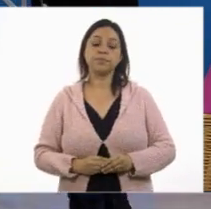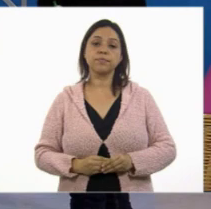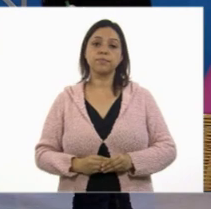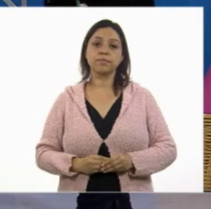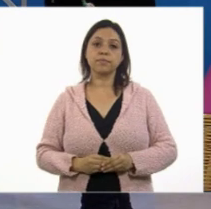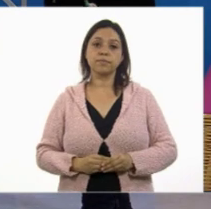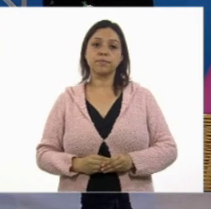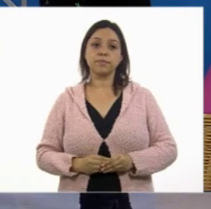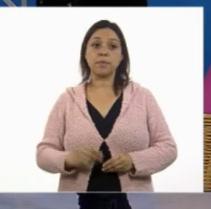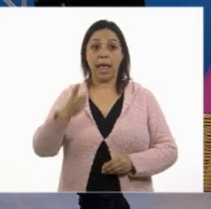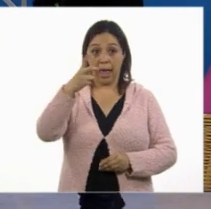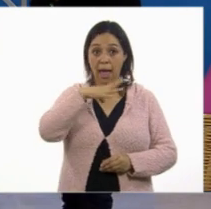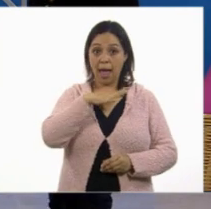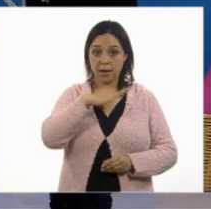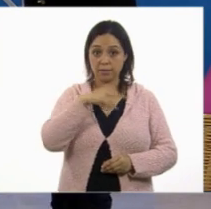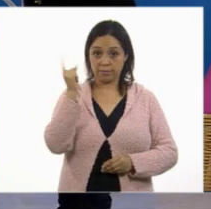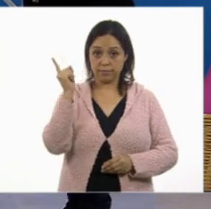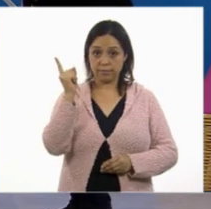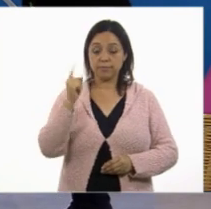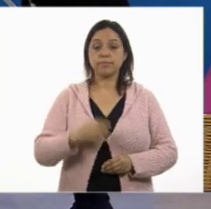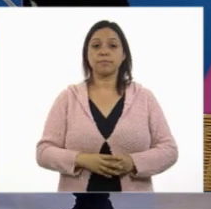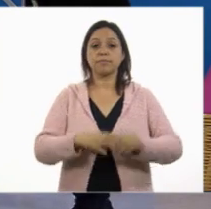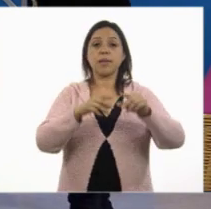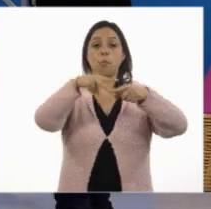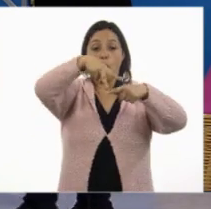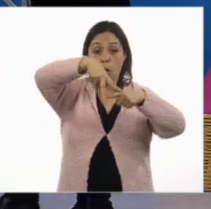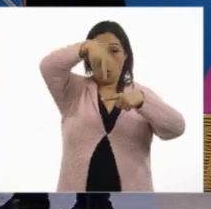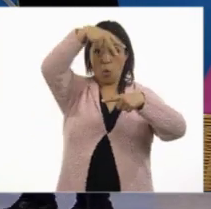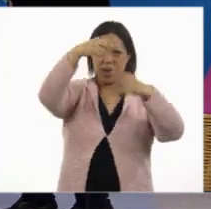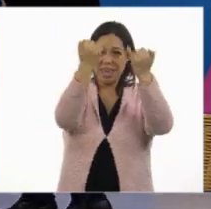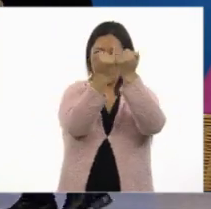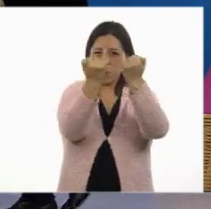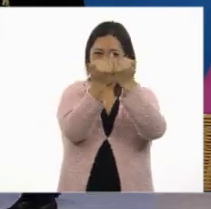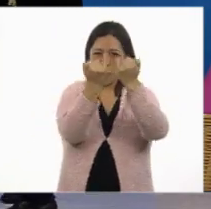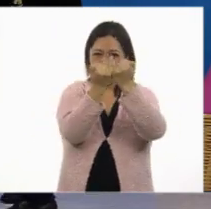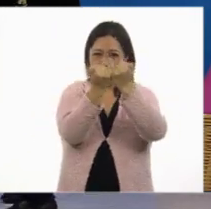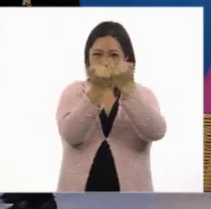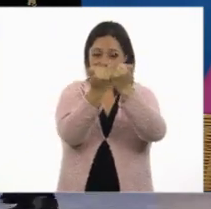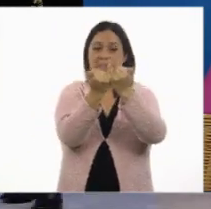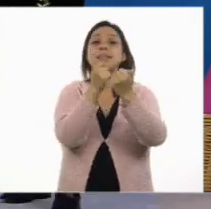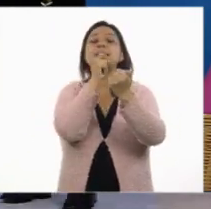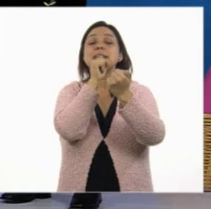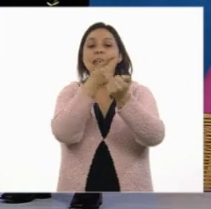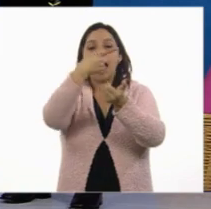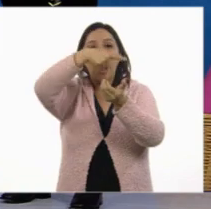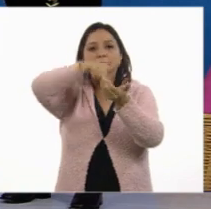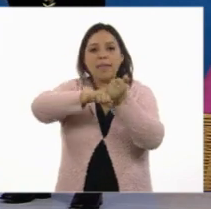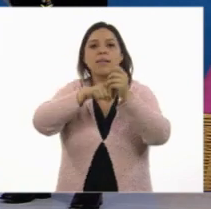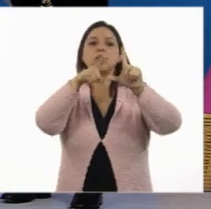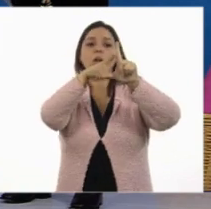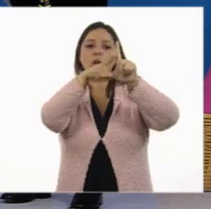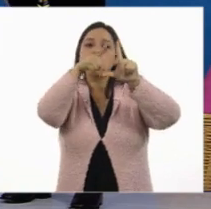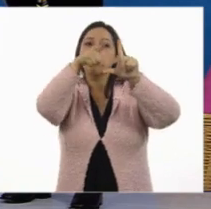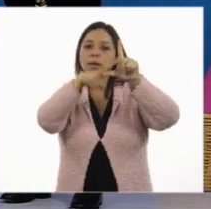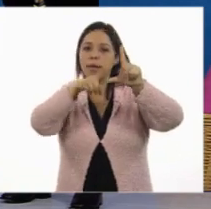Este también tiene sus lados iguales y tiene un ángulo recto. ¿Sale?